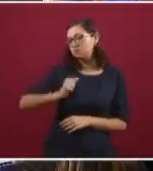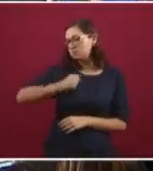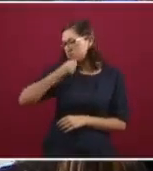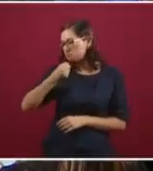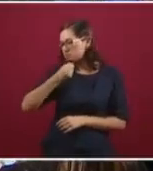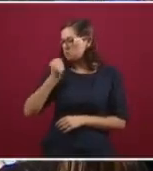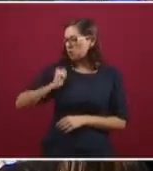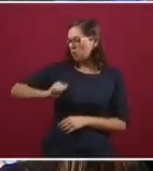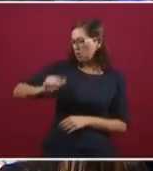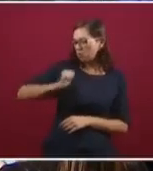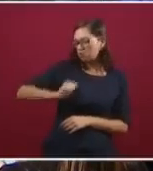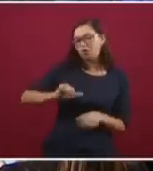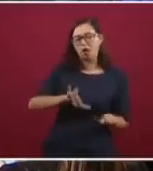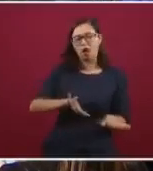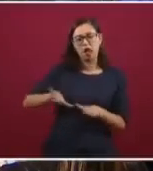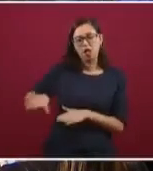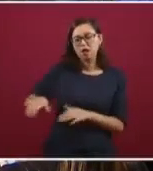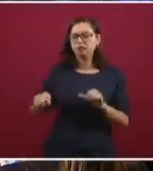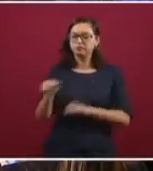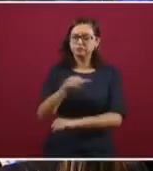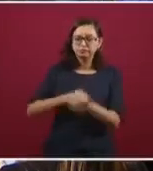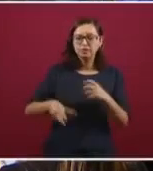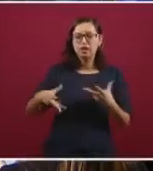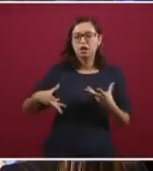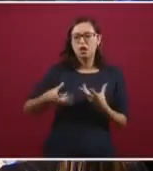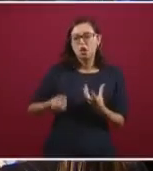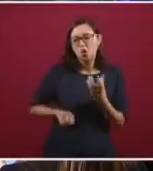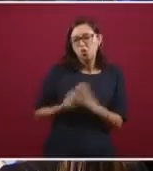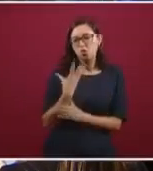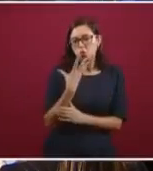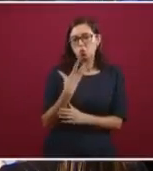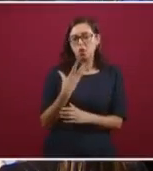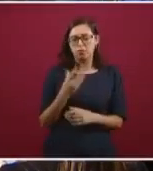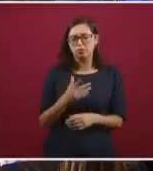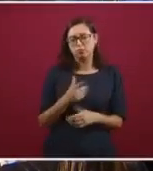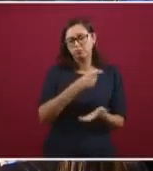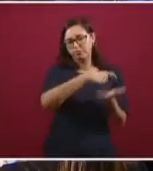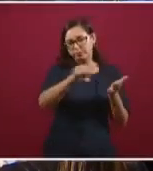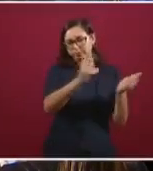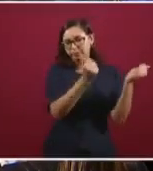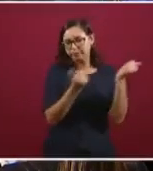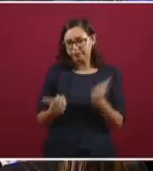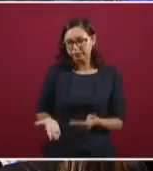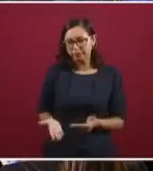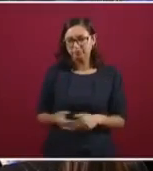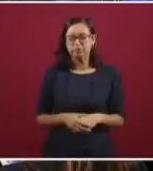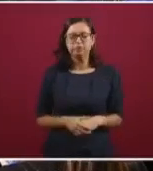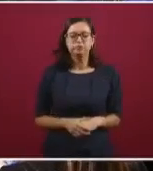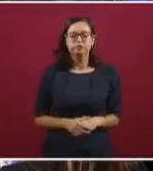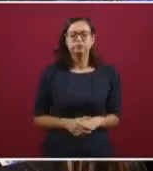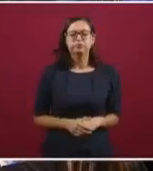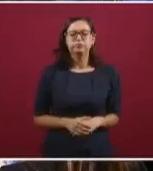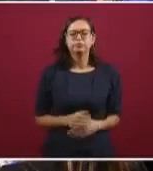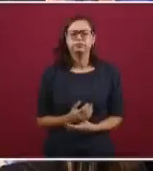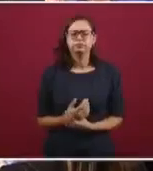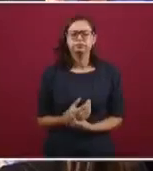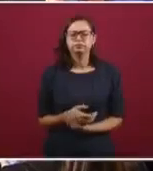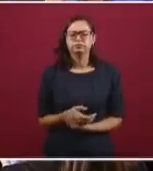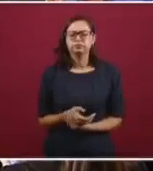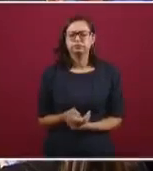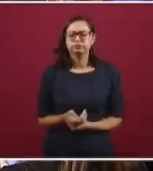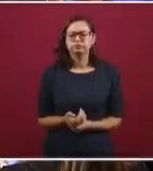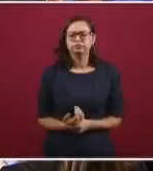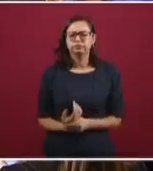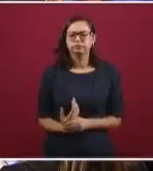que por su antigüedad es necesario pues sustituir. La que sigue, por favor. Estas